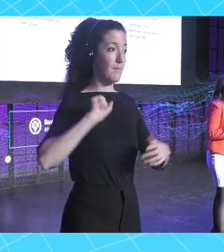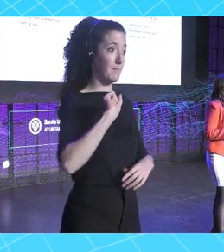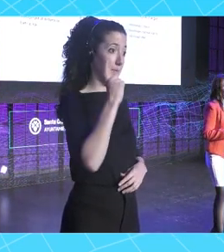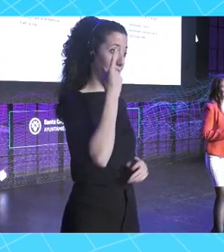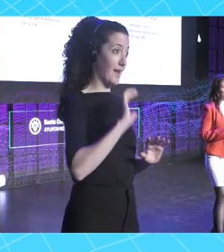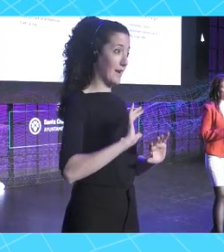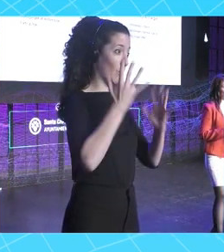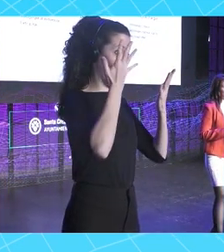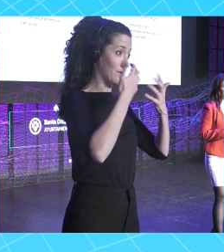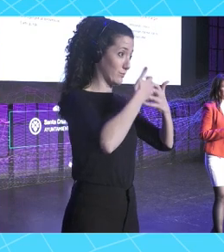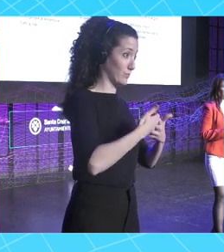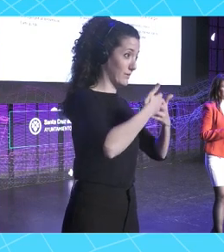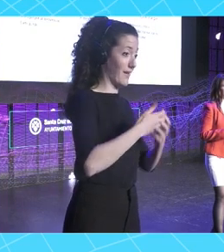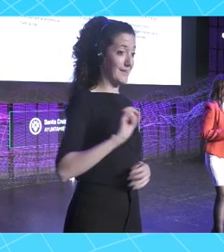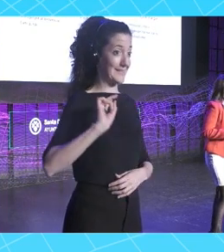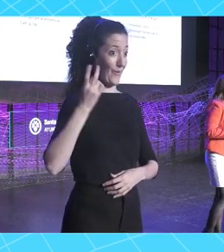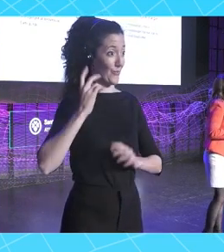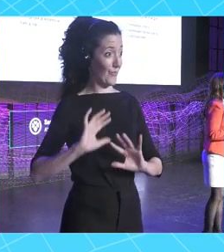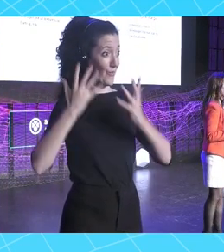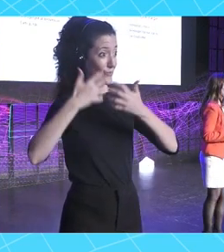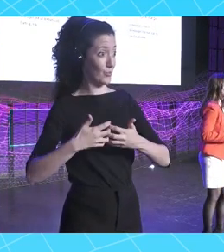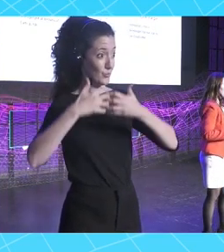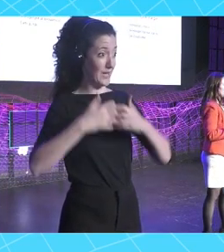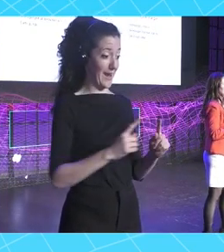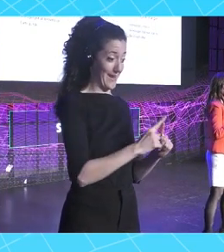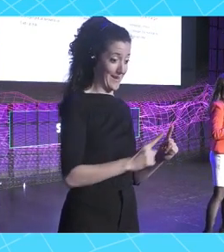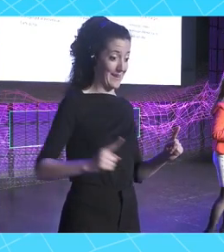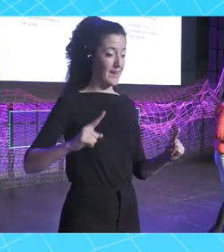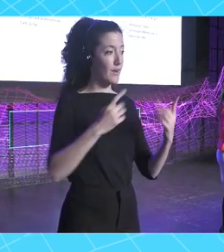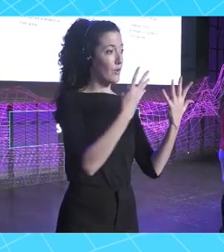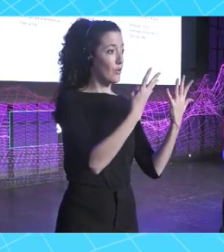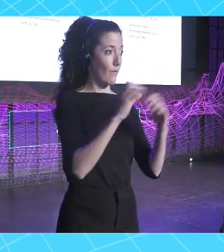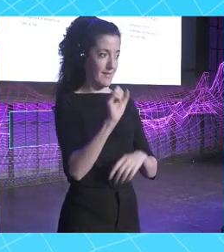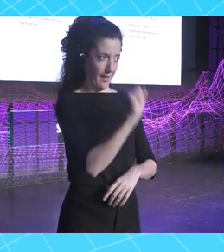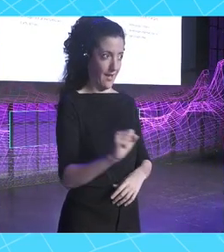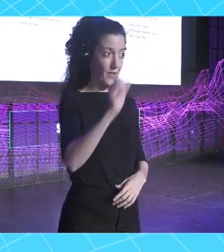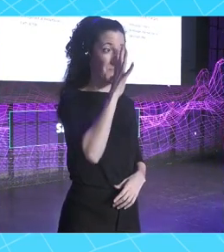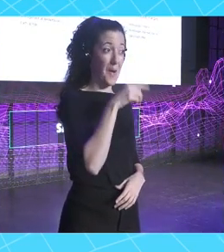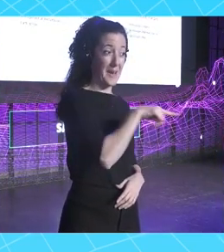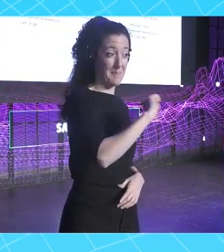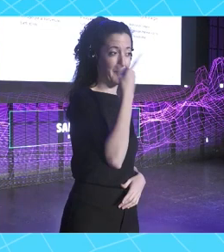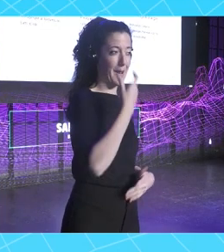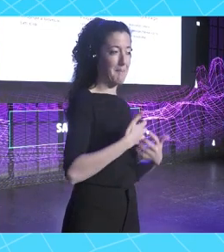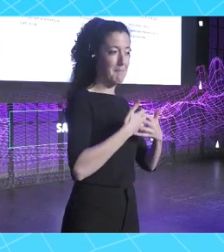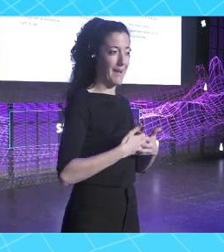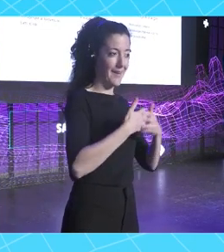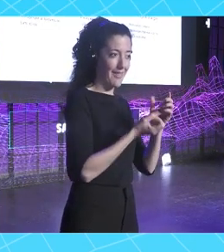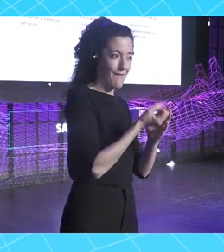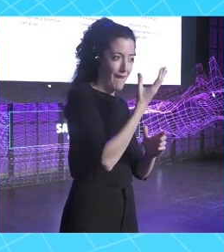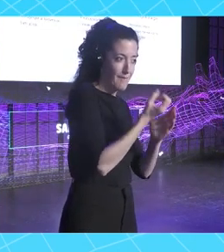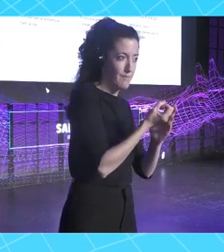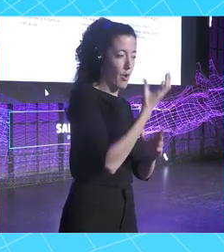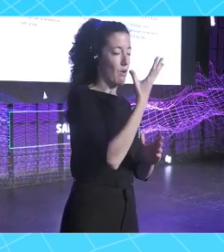pasaron 90 años Bueno pues uno lo de la máquina de vapor lo digiere lo asimila la industria lo acepta etcétera